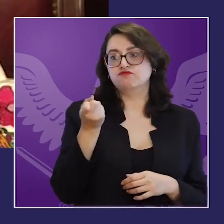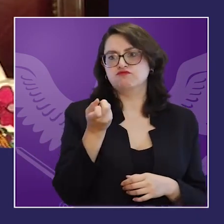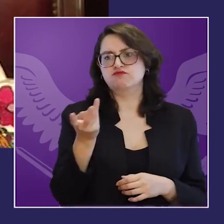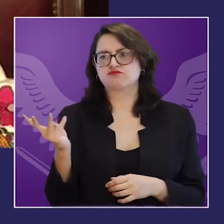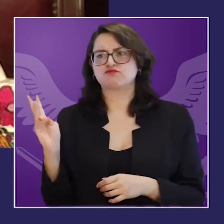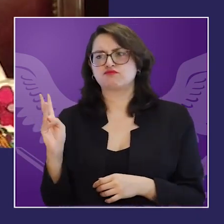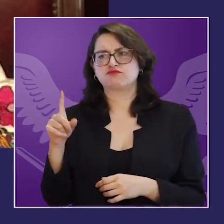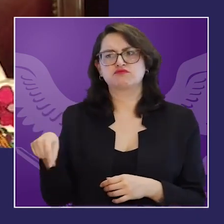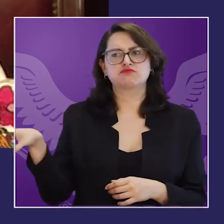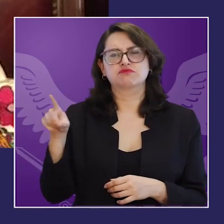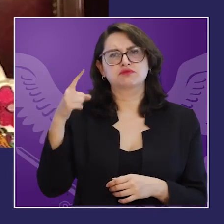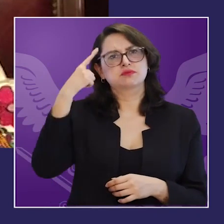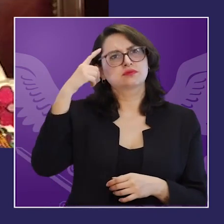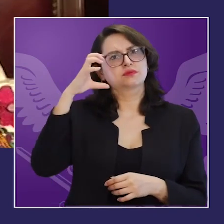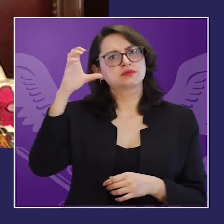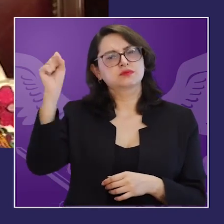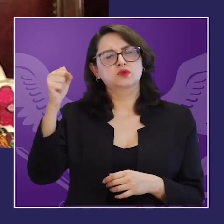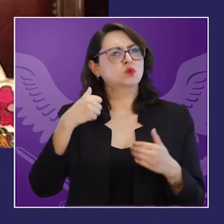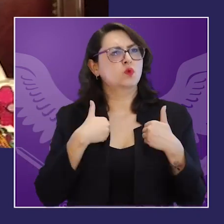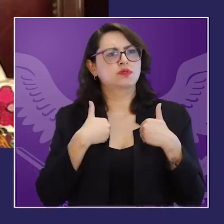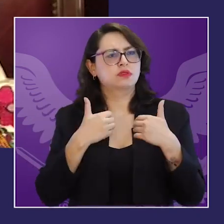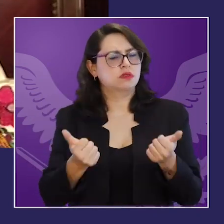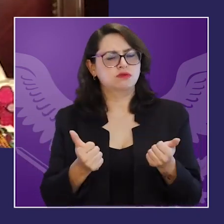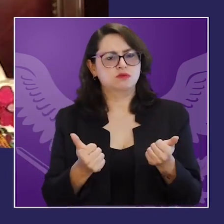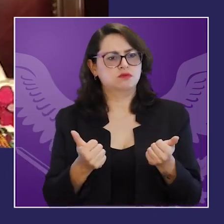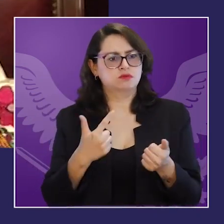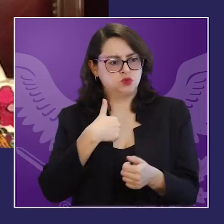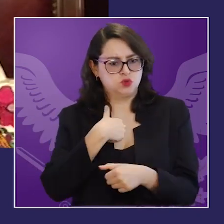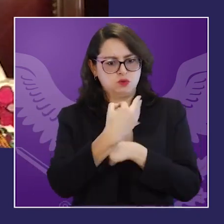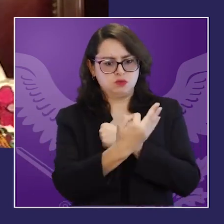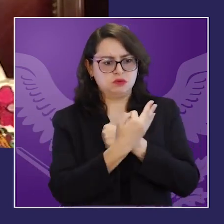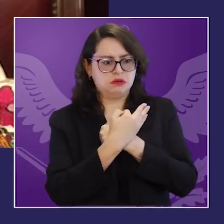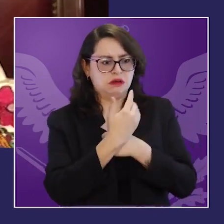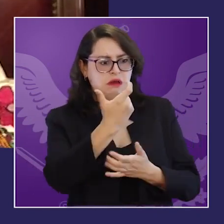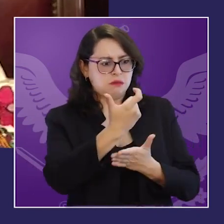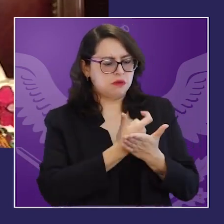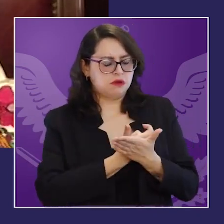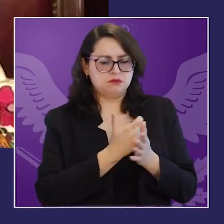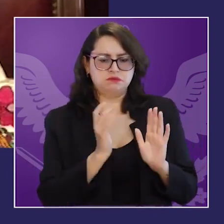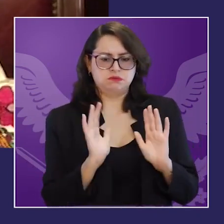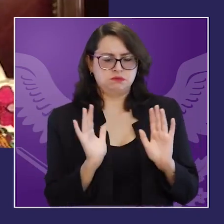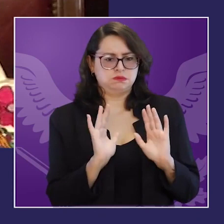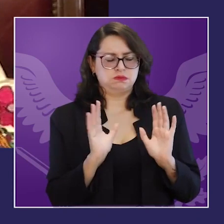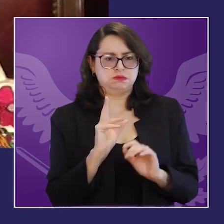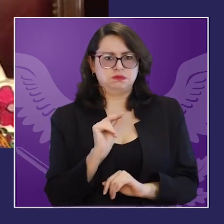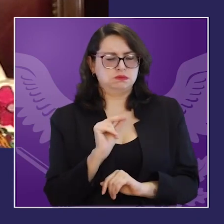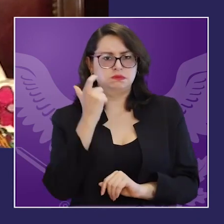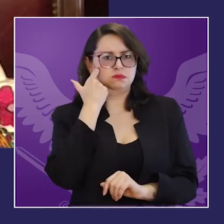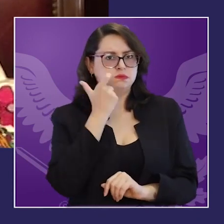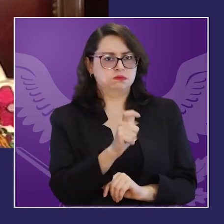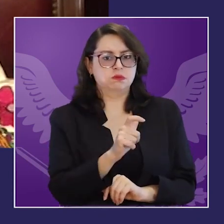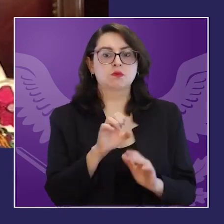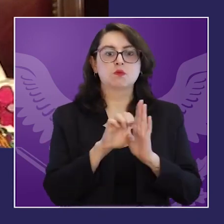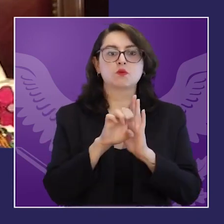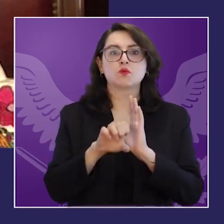como una concepción de no merecer una indemnización económica, ¿no? Como hemos escuchado relatos de